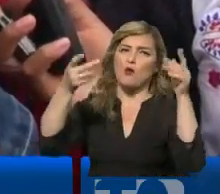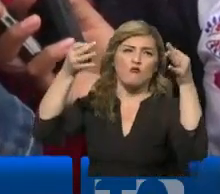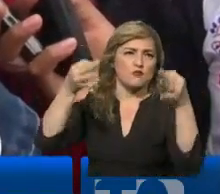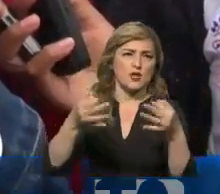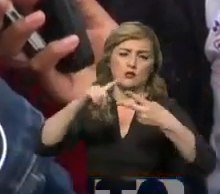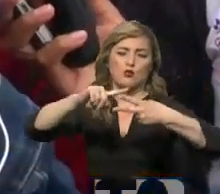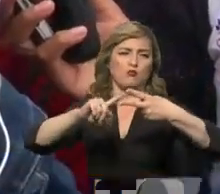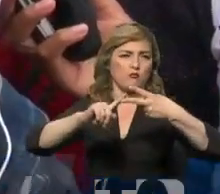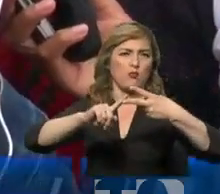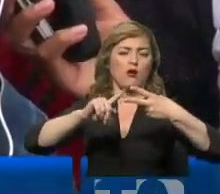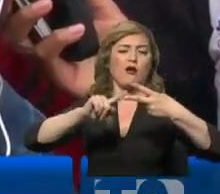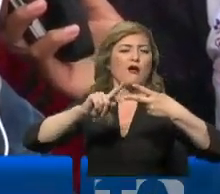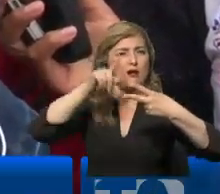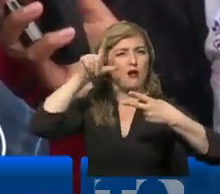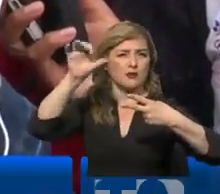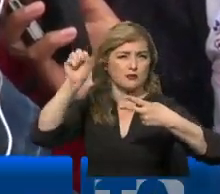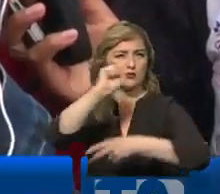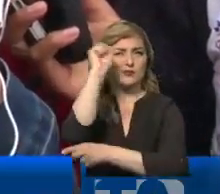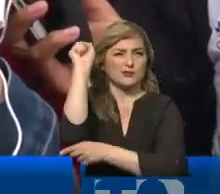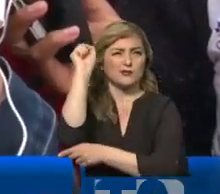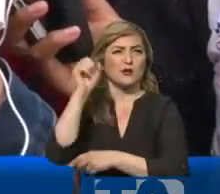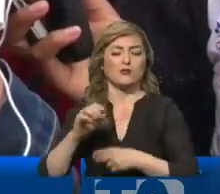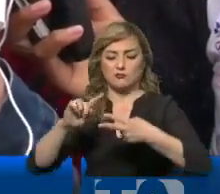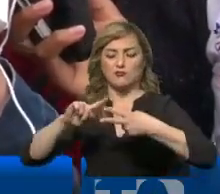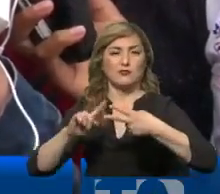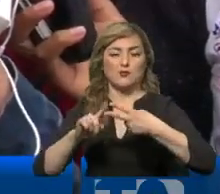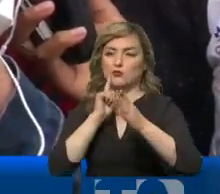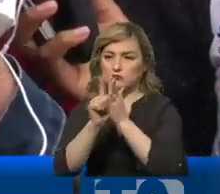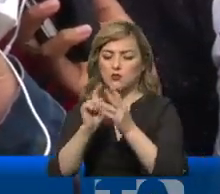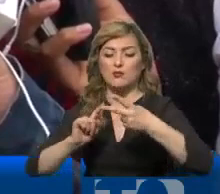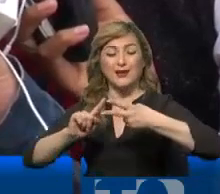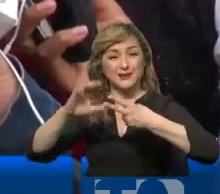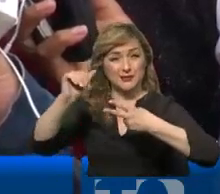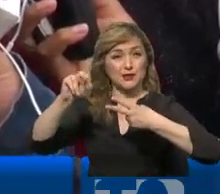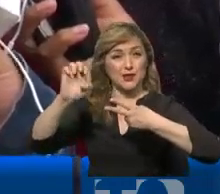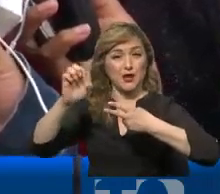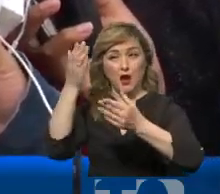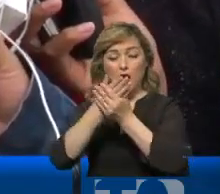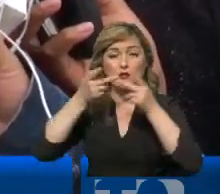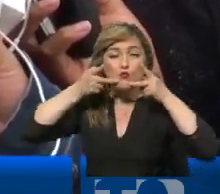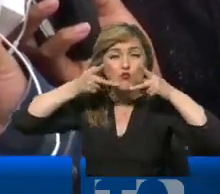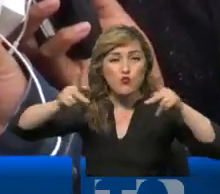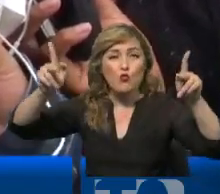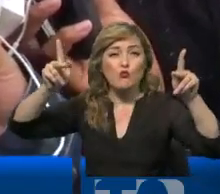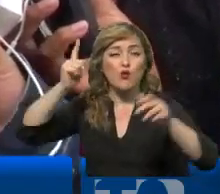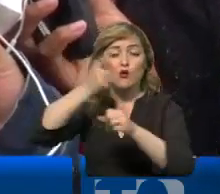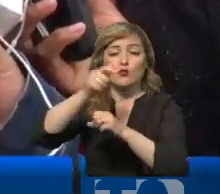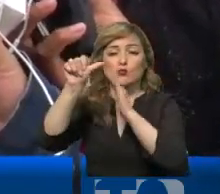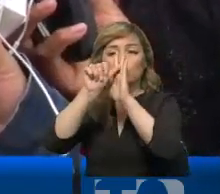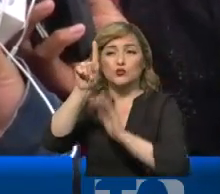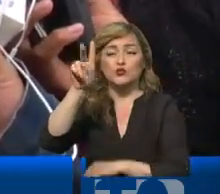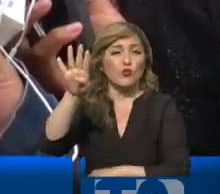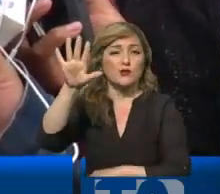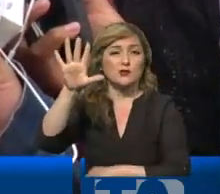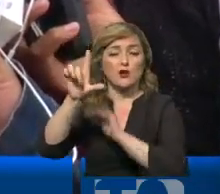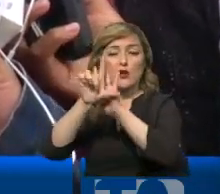Segundo, el Consejo Electoral cometió gravísimas violaciones. No publicó las actas de acuerdo como dispone el artículo 145